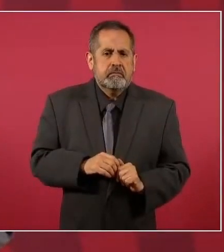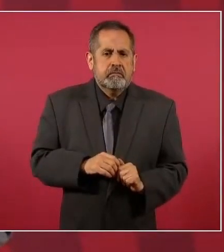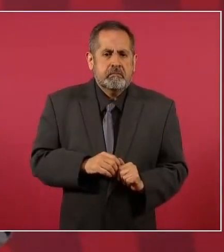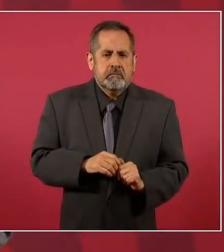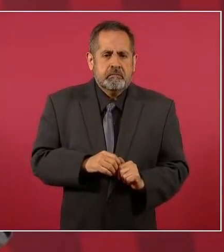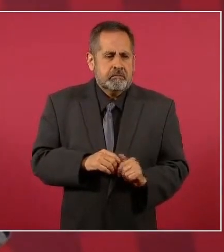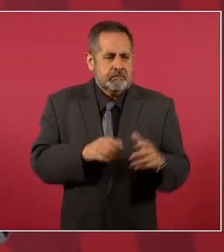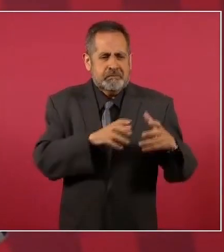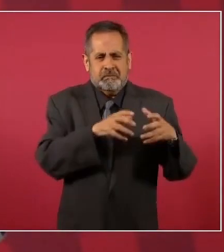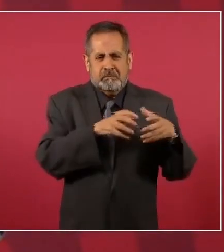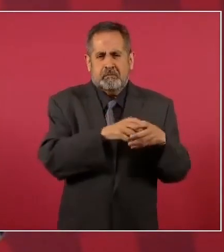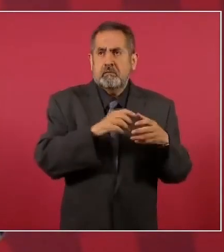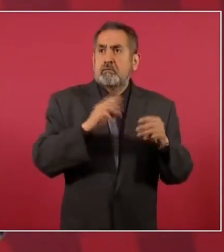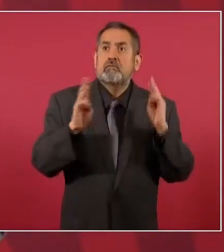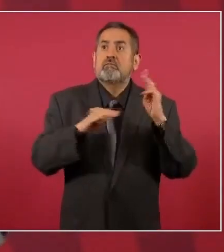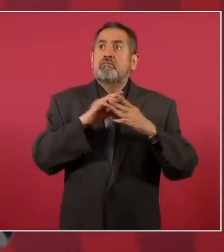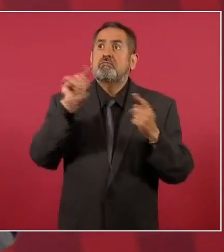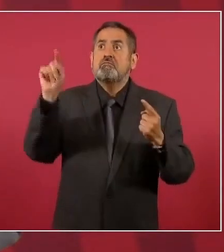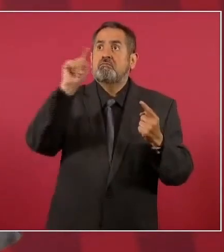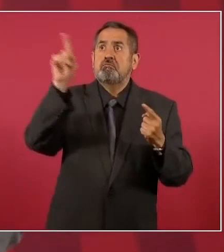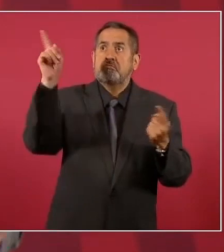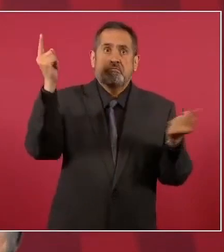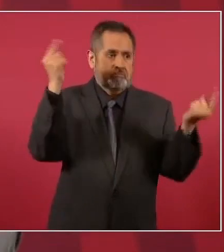en el mundo.